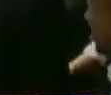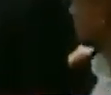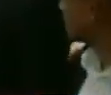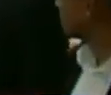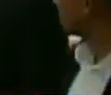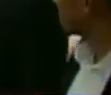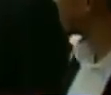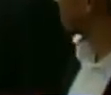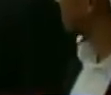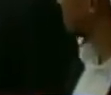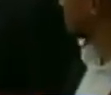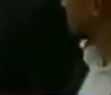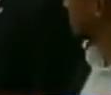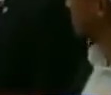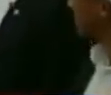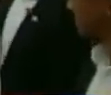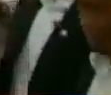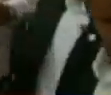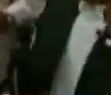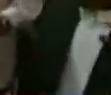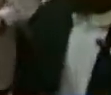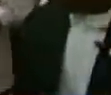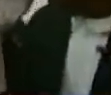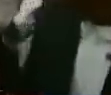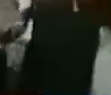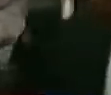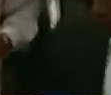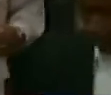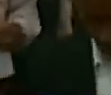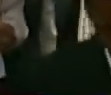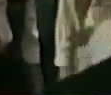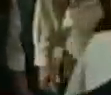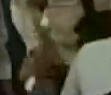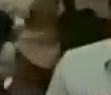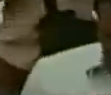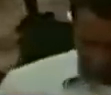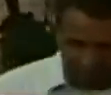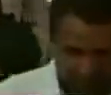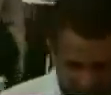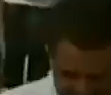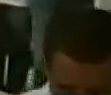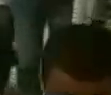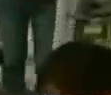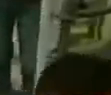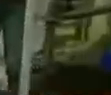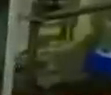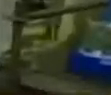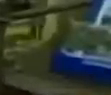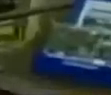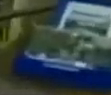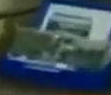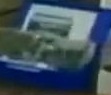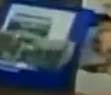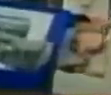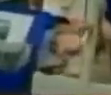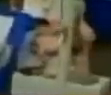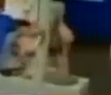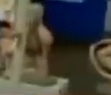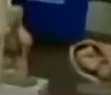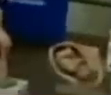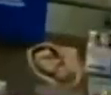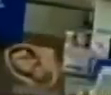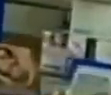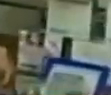aulas de clase también, para desarrollar distintas propuestas socioproductivas por parte tanto